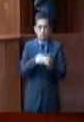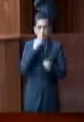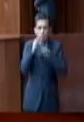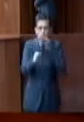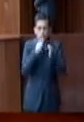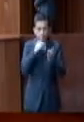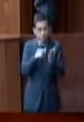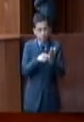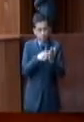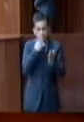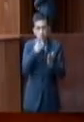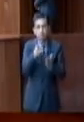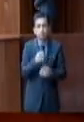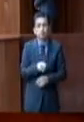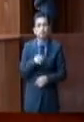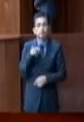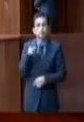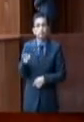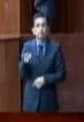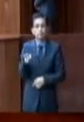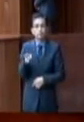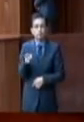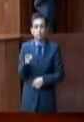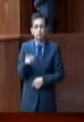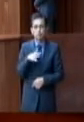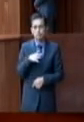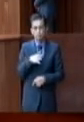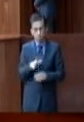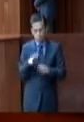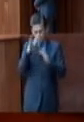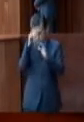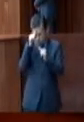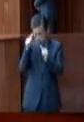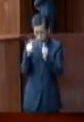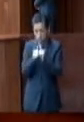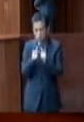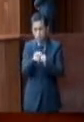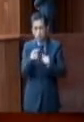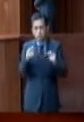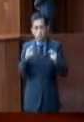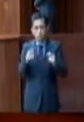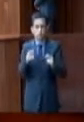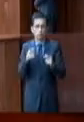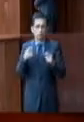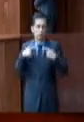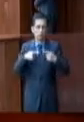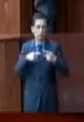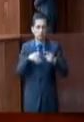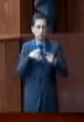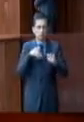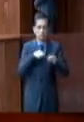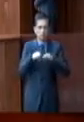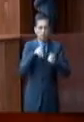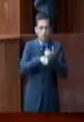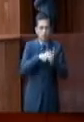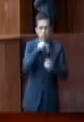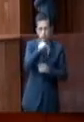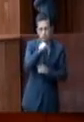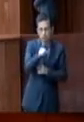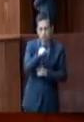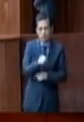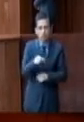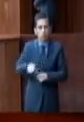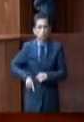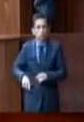que es quien pues llega a un acuerdo con los sindicatos de trabajadores al servicio del estado porque